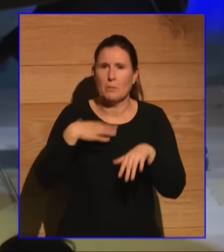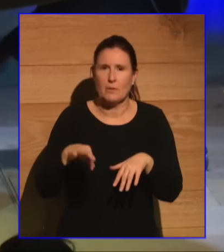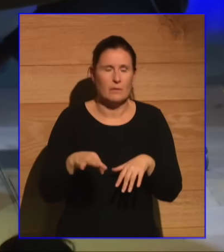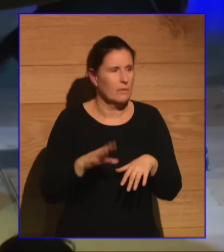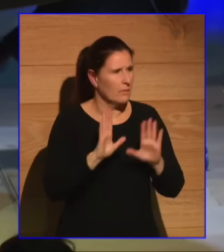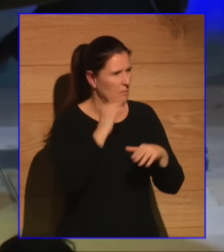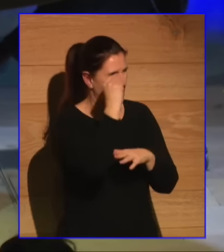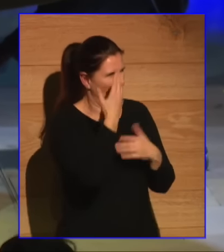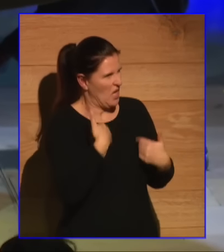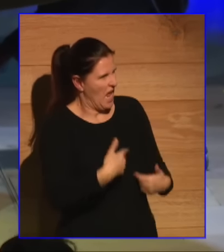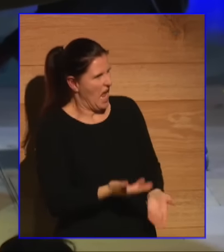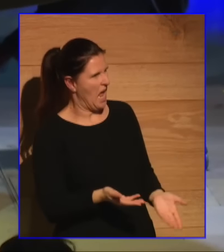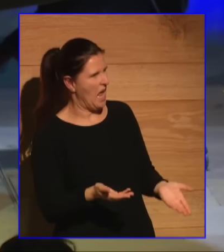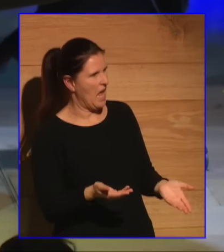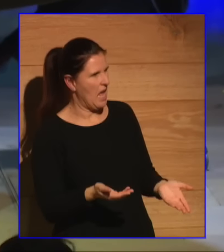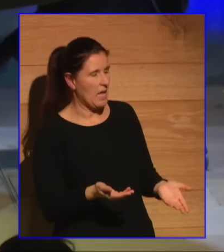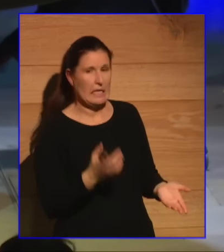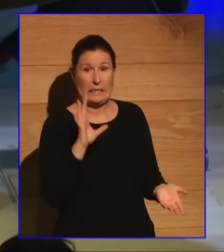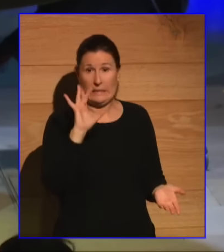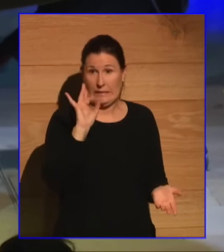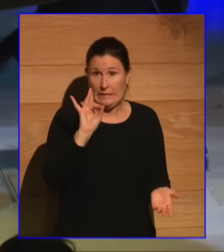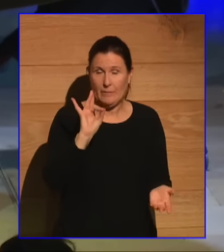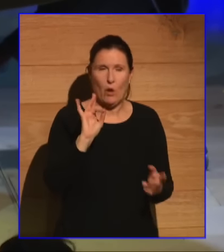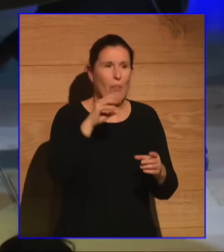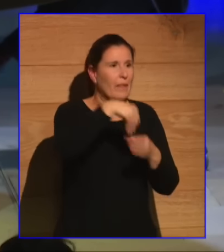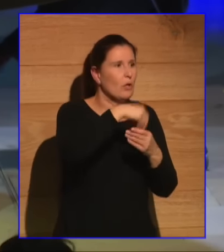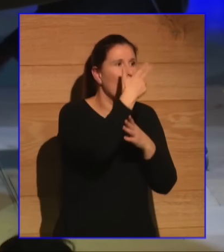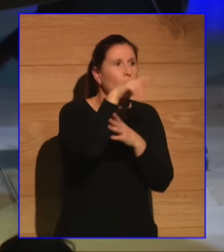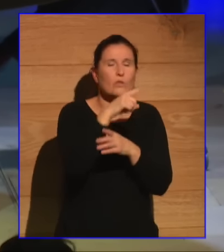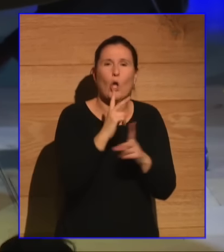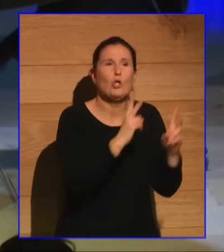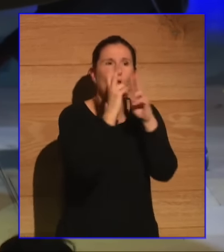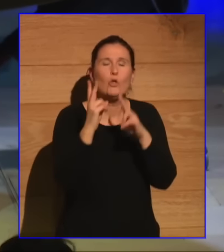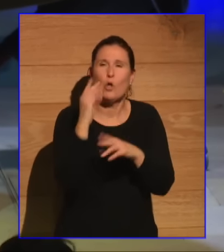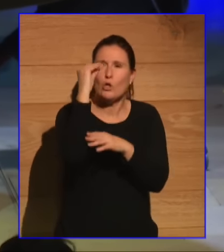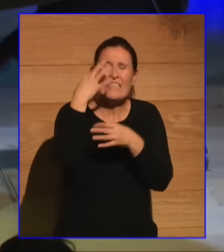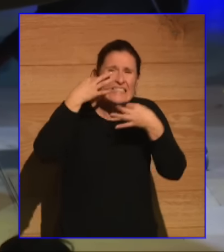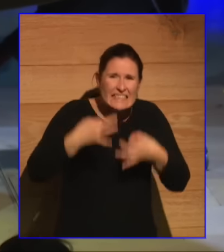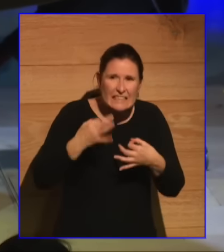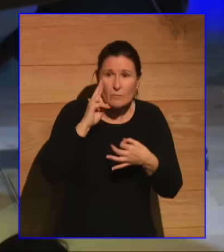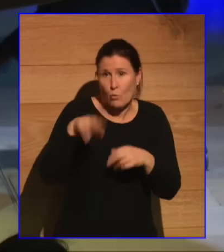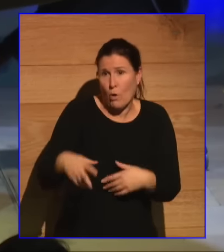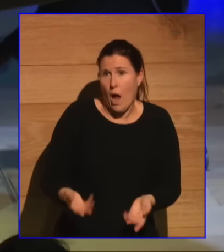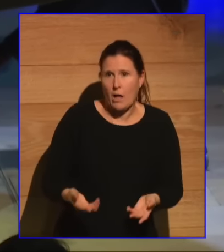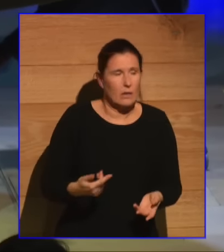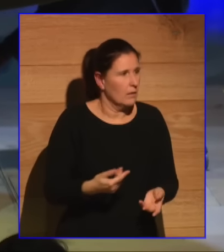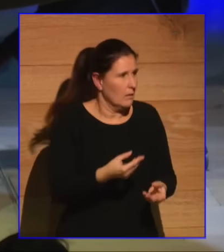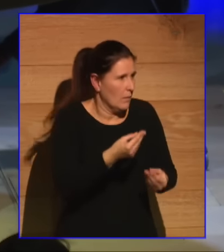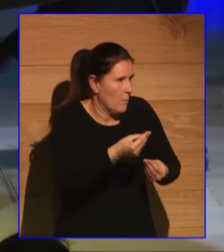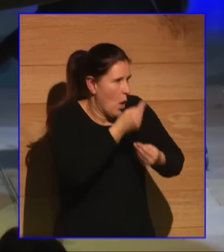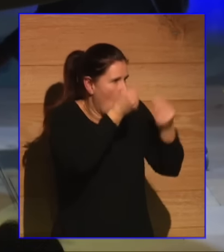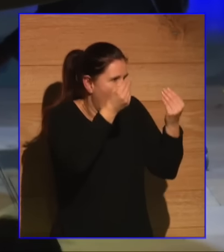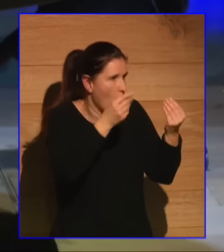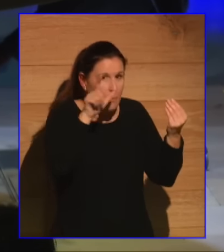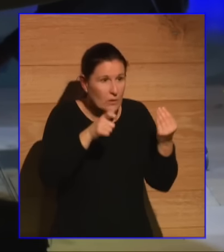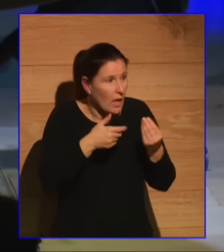están. Los dinosaurios sí. Sí, pero los dinosaurios están a trozos en los museos. Lo que tú no has visto un dinosaurio en tu vida, Javier Cansado. Sí, es mucho mejor para ti, para el creador es